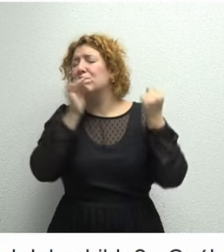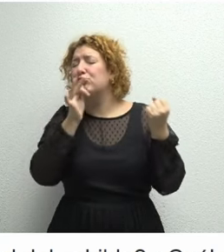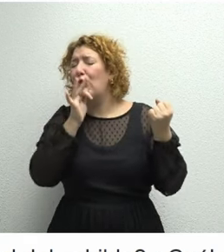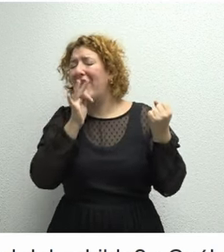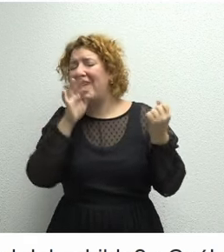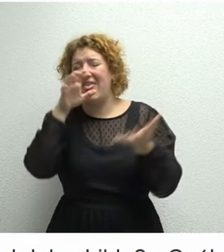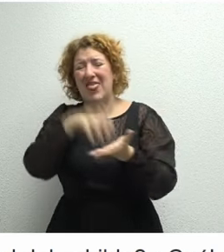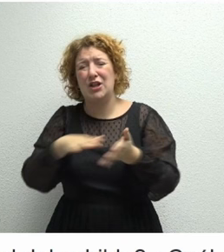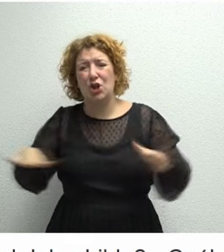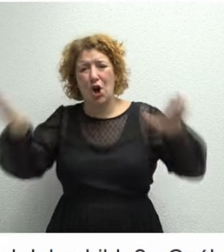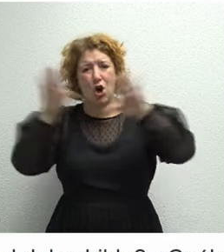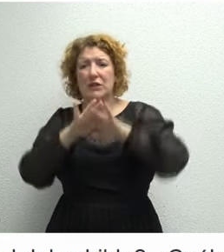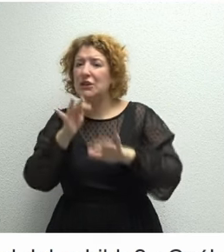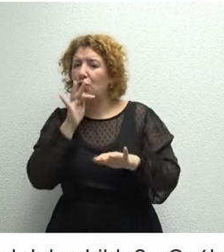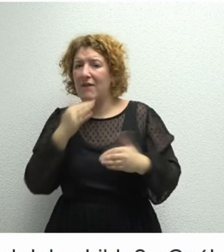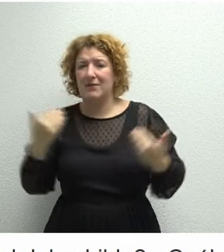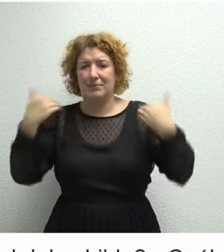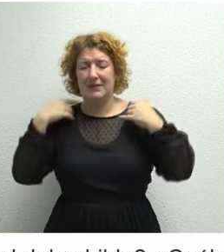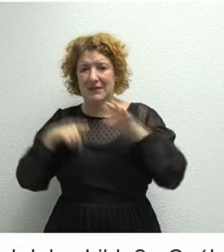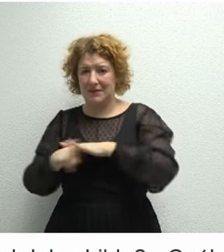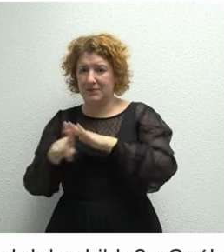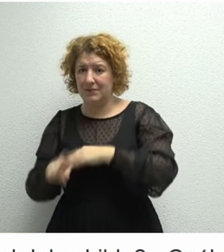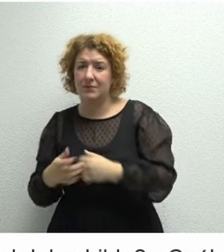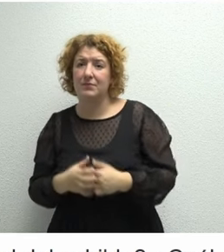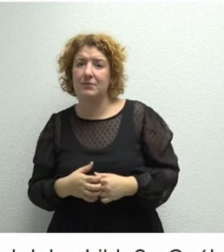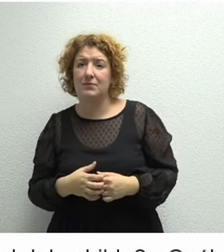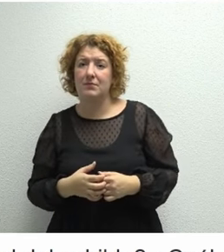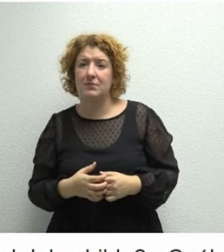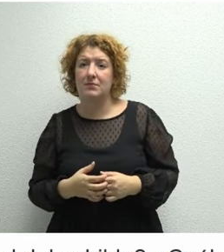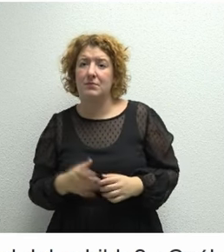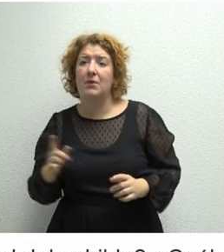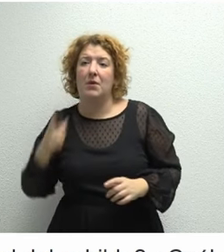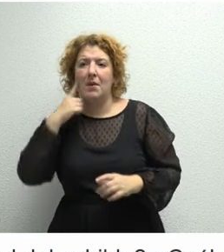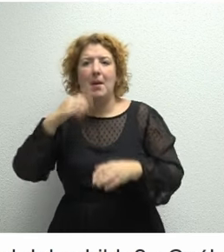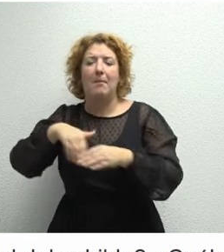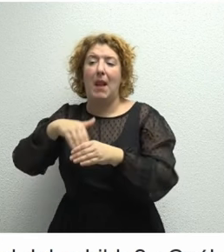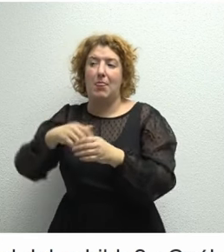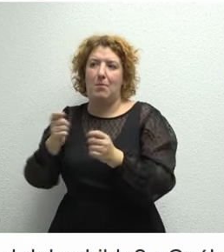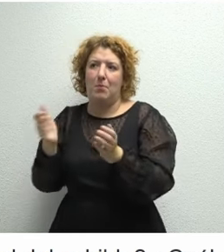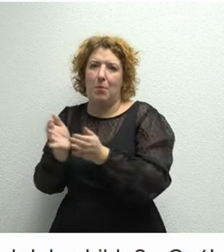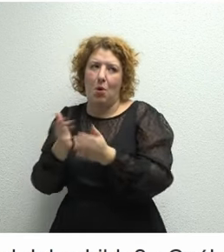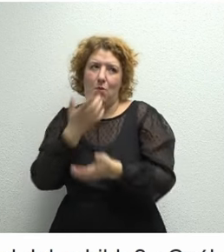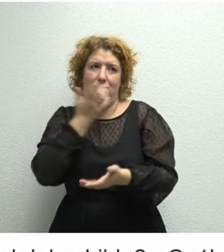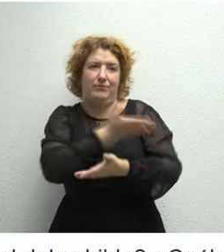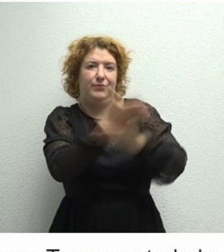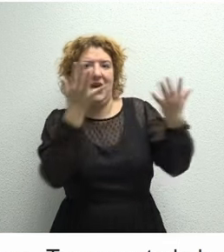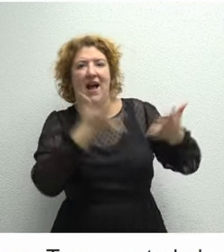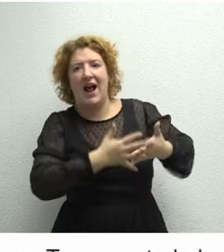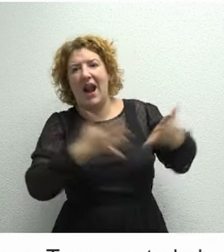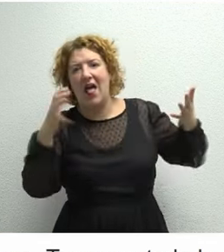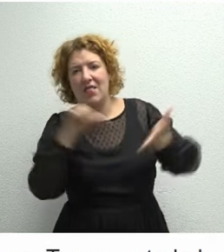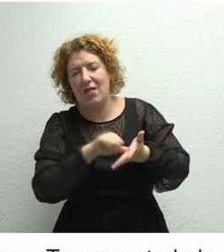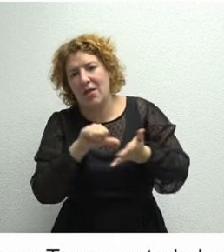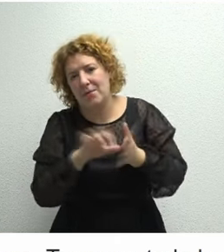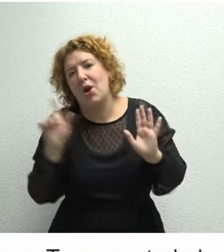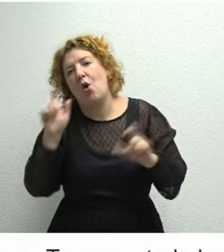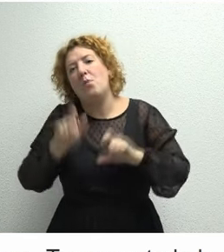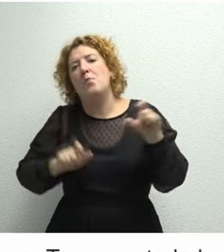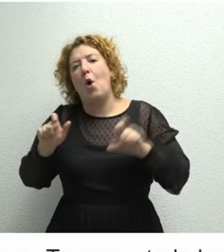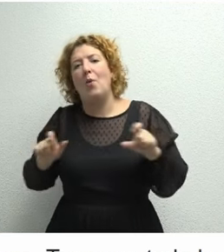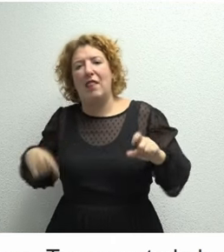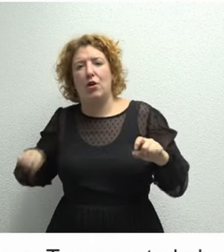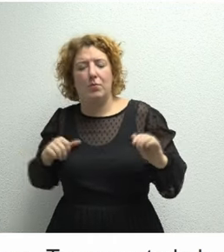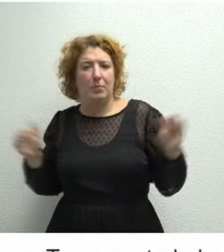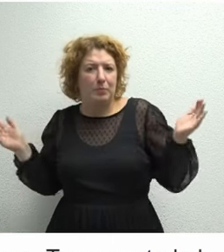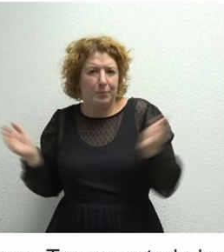mismo claro esto al lado de otras grandes ciudades Son poquitas plazas no porque seguramente los convenios o las poblaciones que estamos hablando